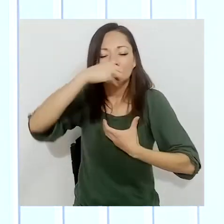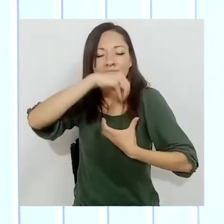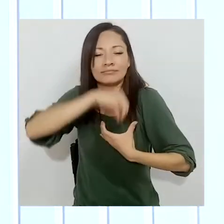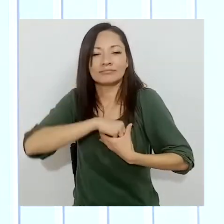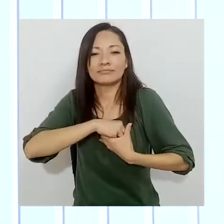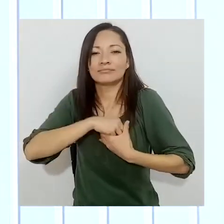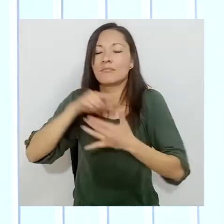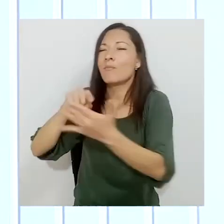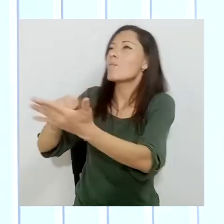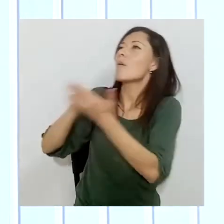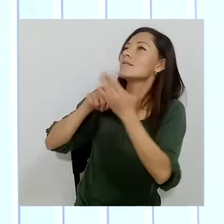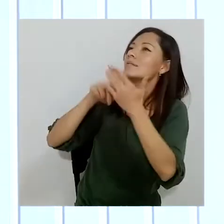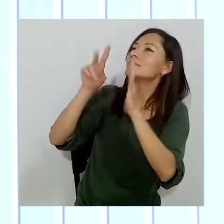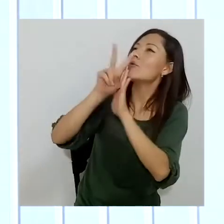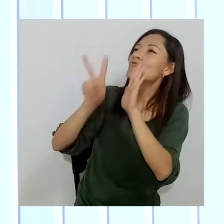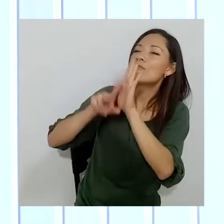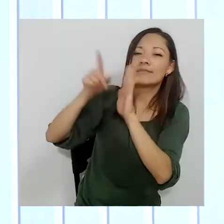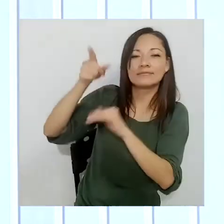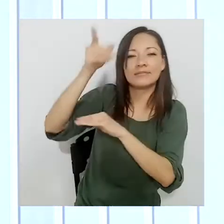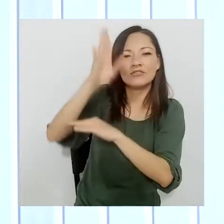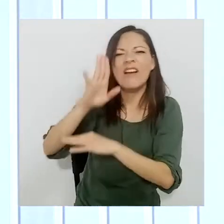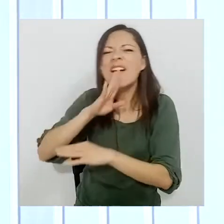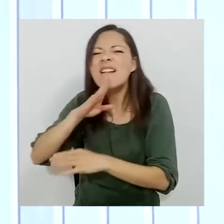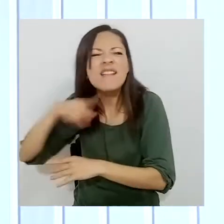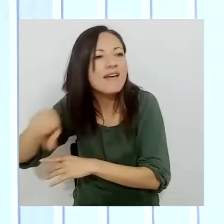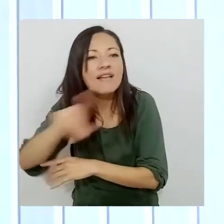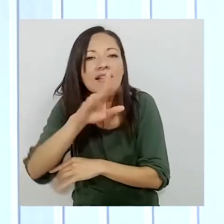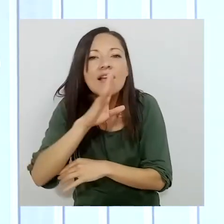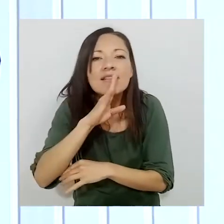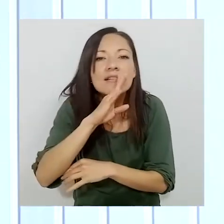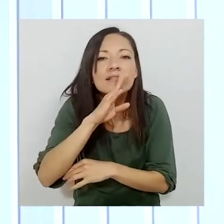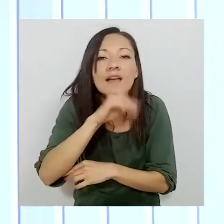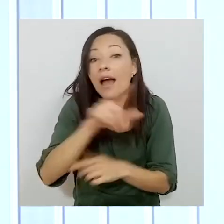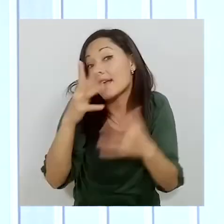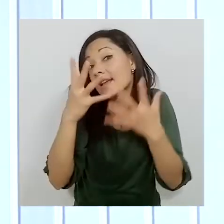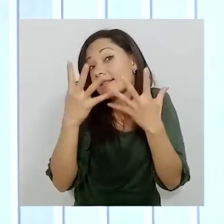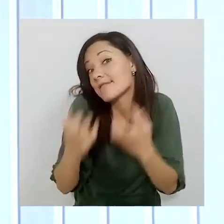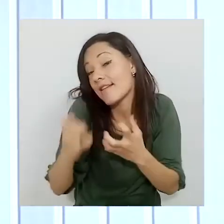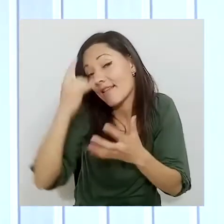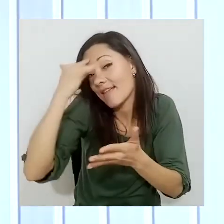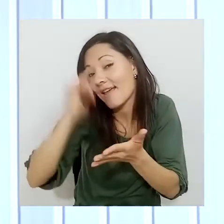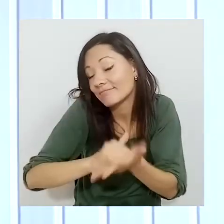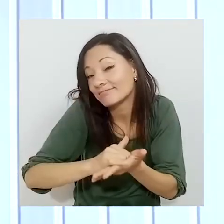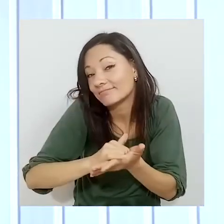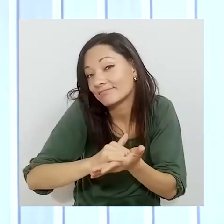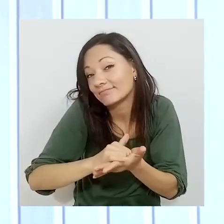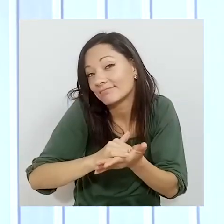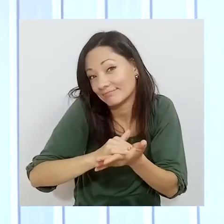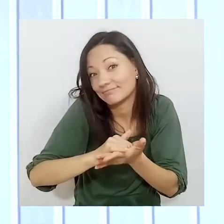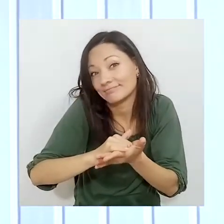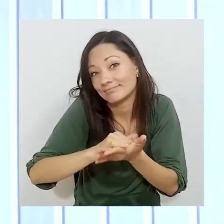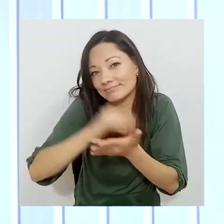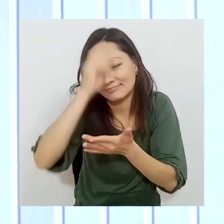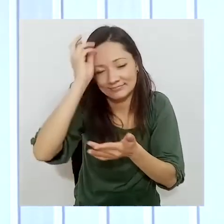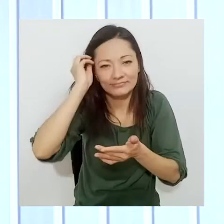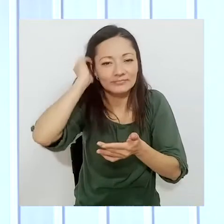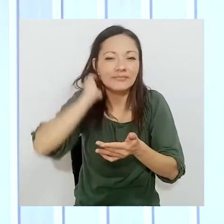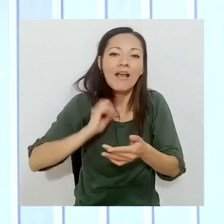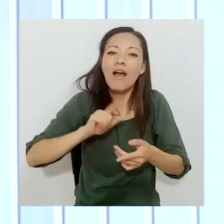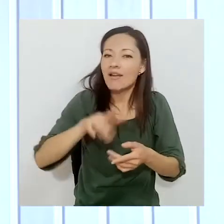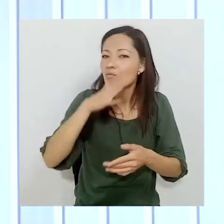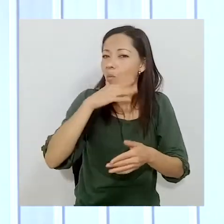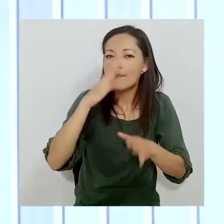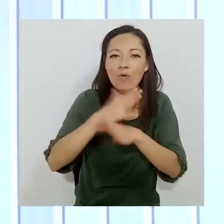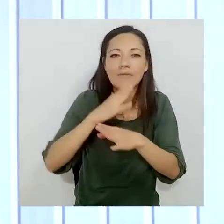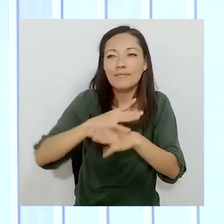voluntad de Dios. ¿A quiénes? ¿A quiénes? ¿Se da cuenta que aquí ya no hay problema de Satanás o Dios?